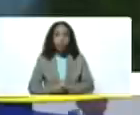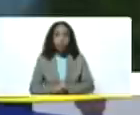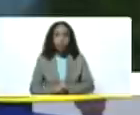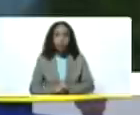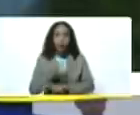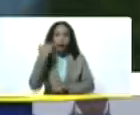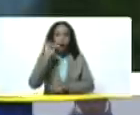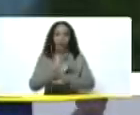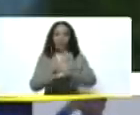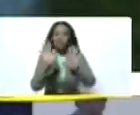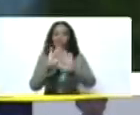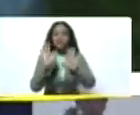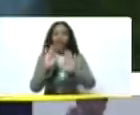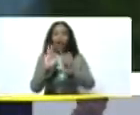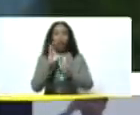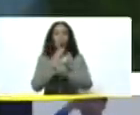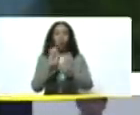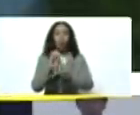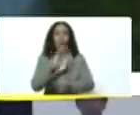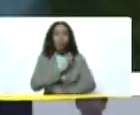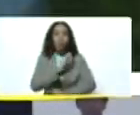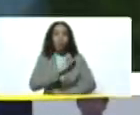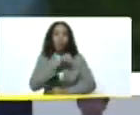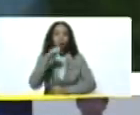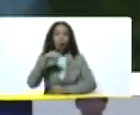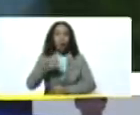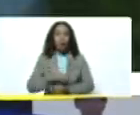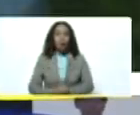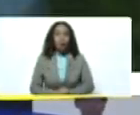tiene ya un patrimonio,